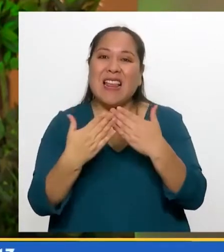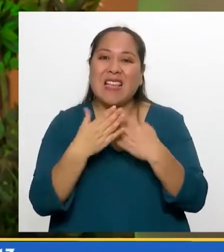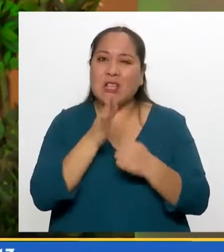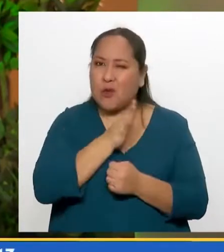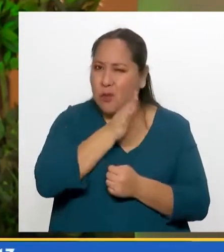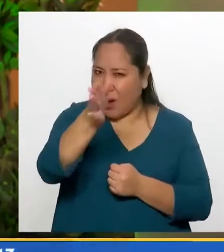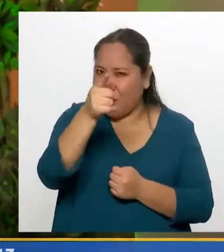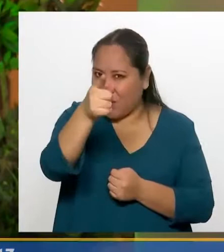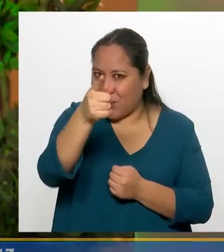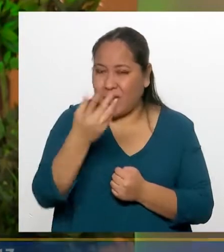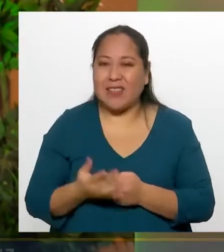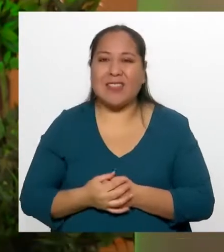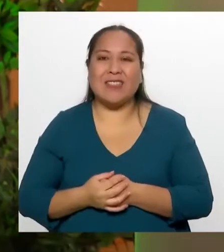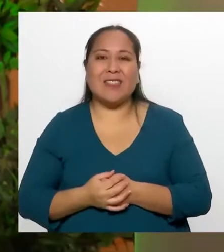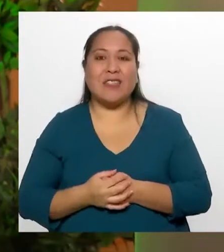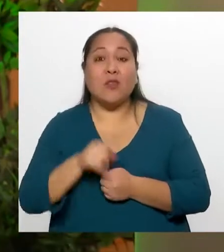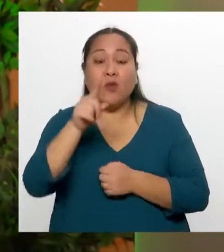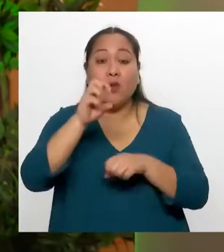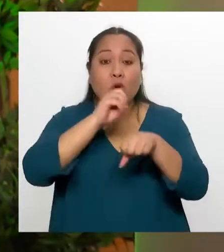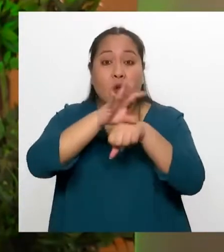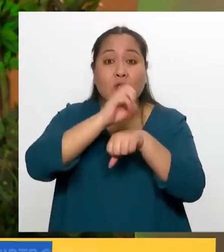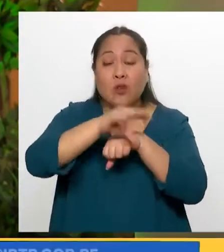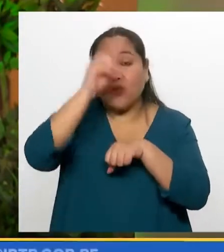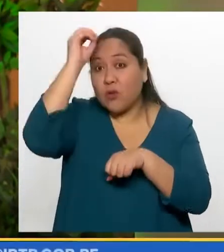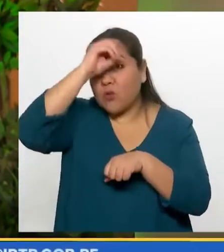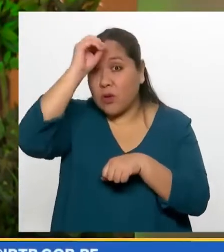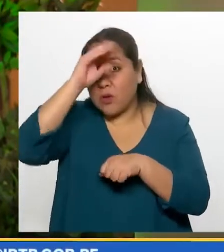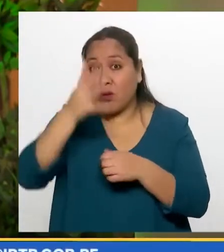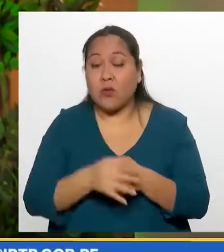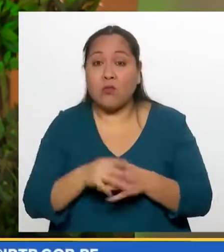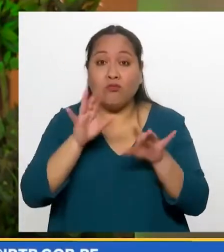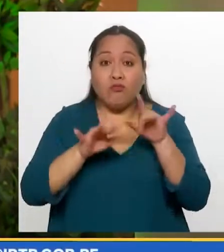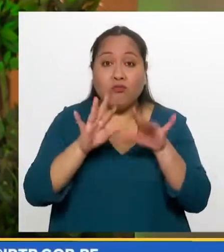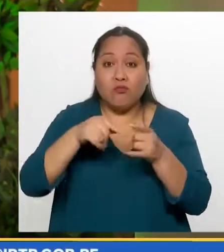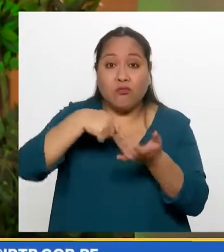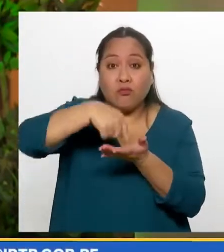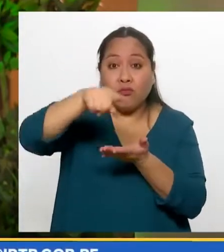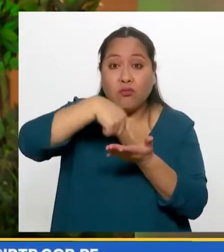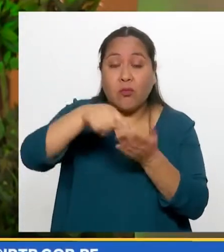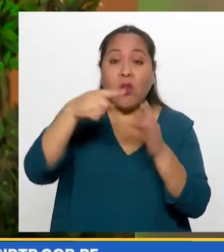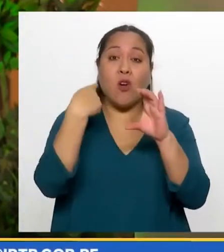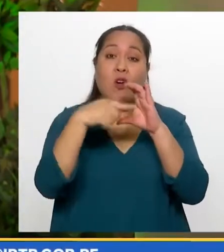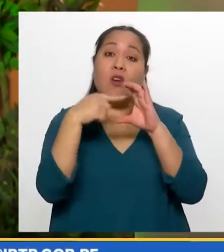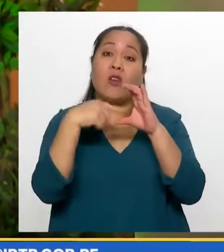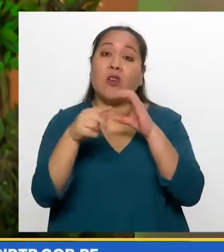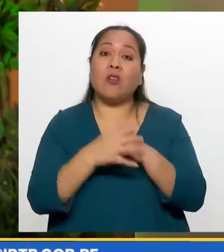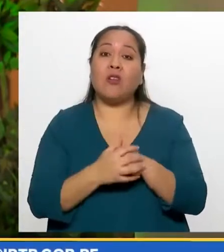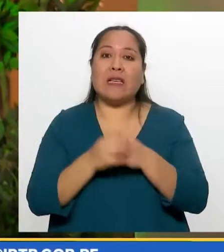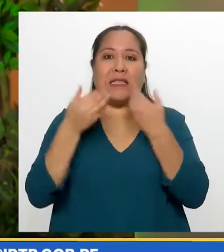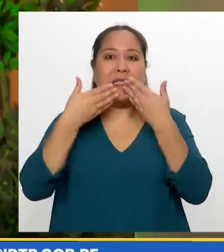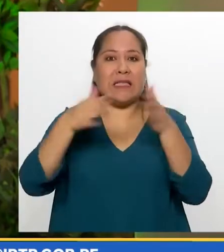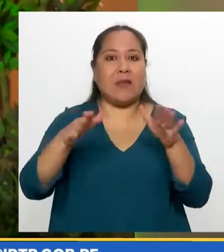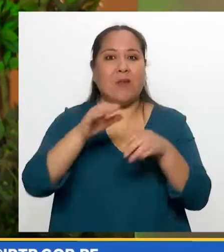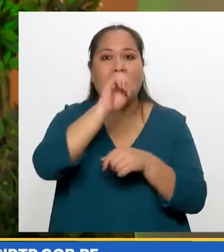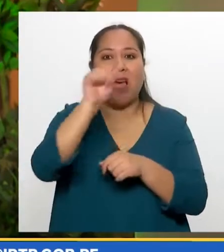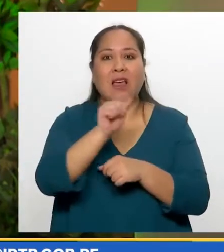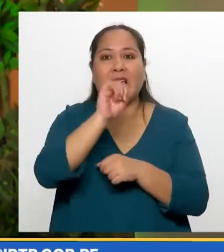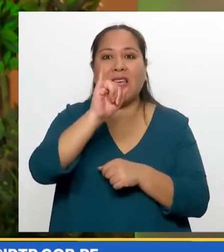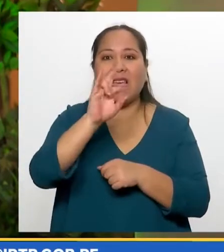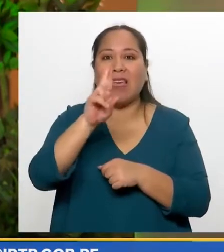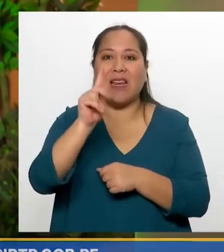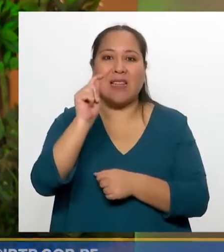975-520-317. Gracias, Vamos por Ti. Si tienen sugerencias o comentarios, pueden escribir a nuestro correo electrónico